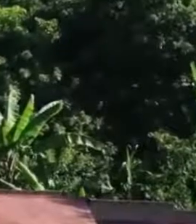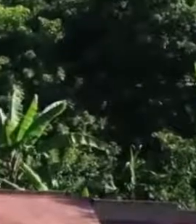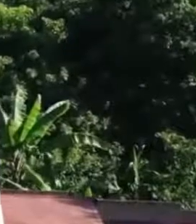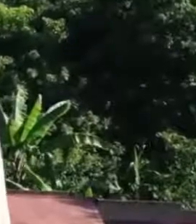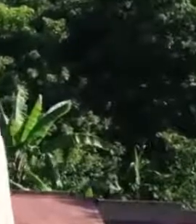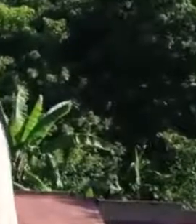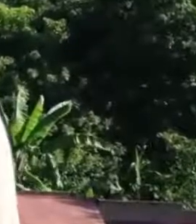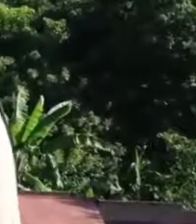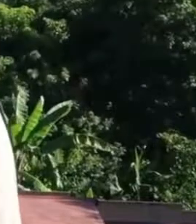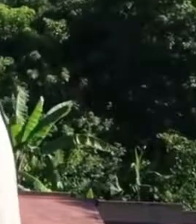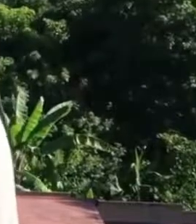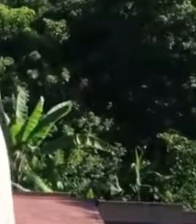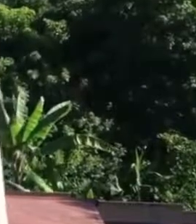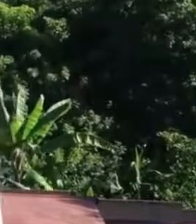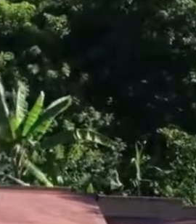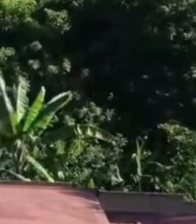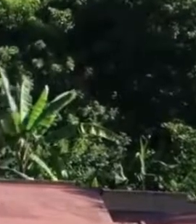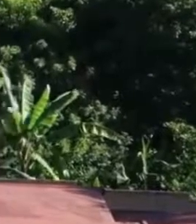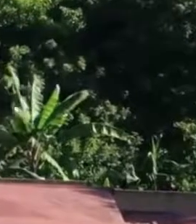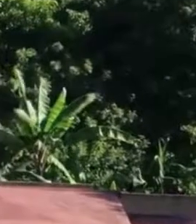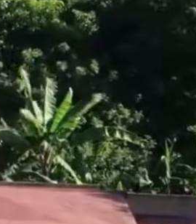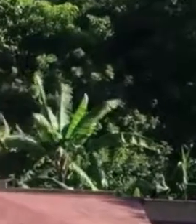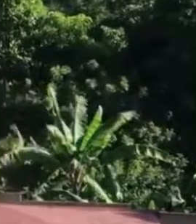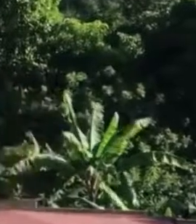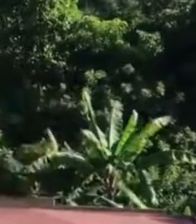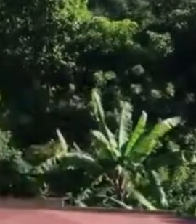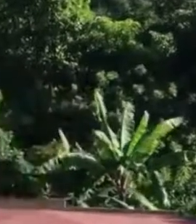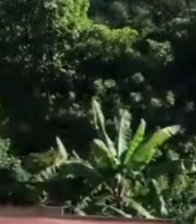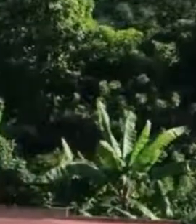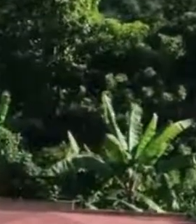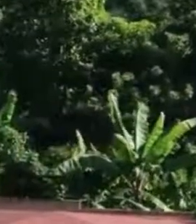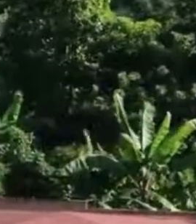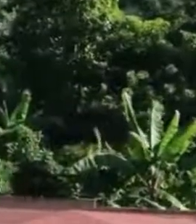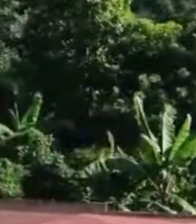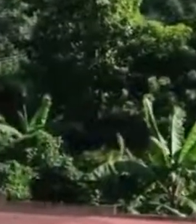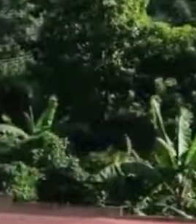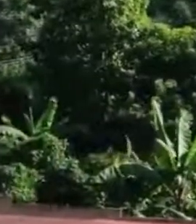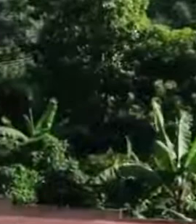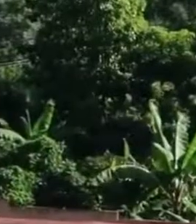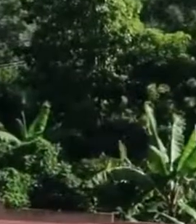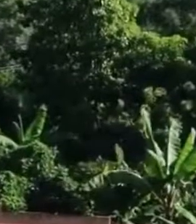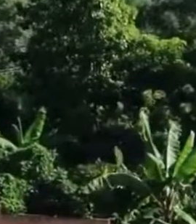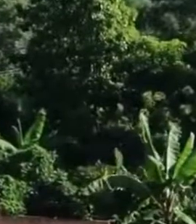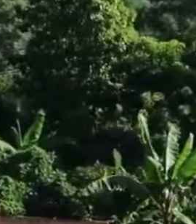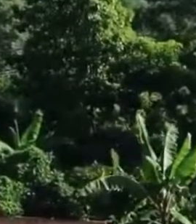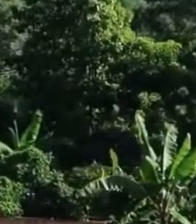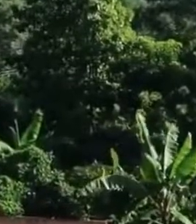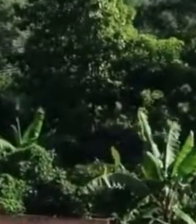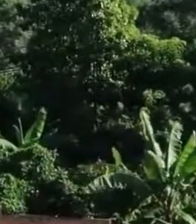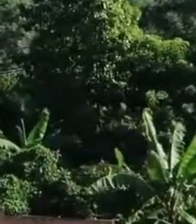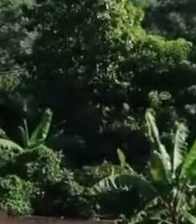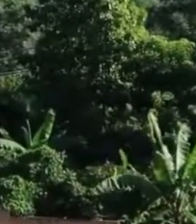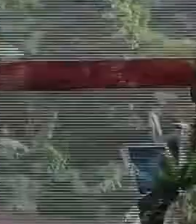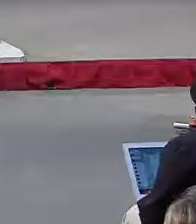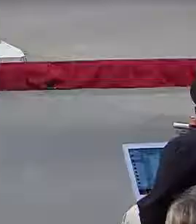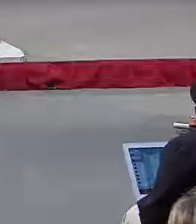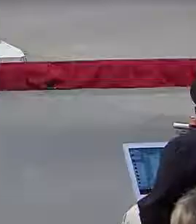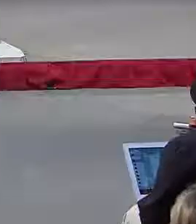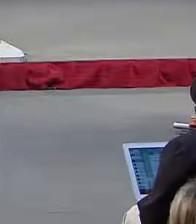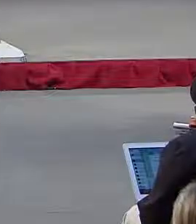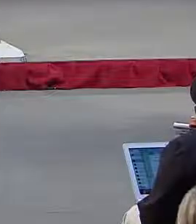la farsa de los del PRIAN acusándose mutuamente. Eso no se puede decir.